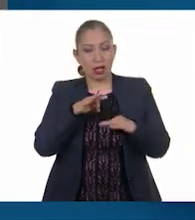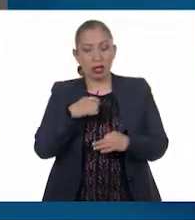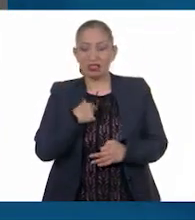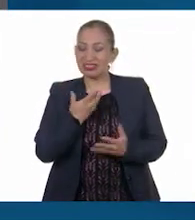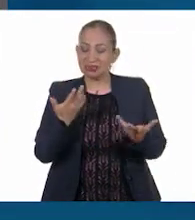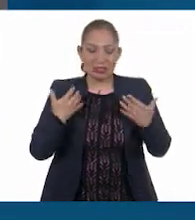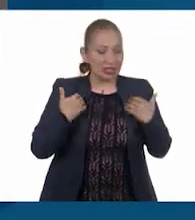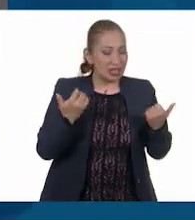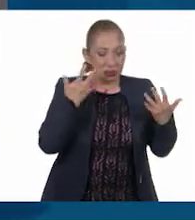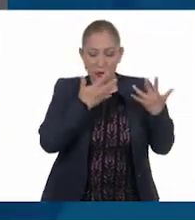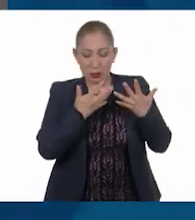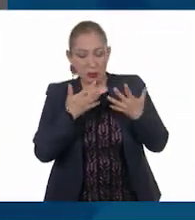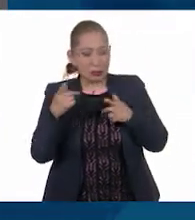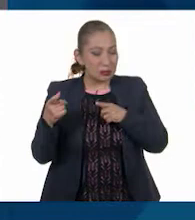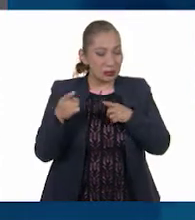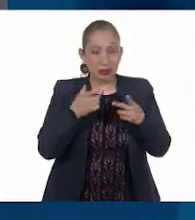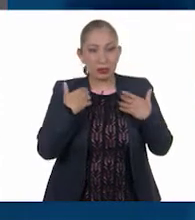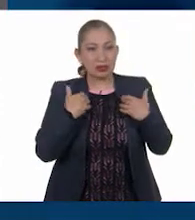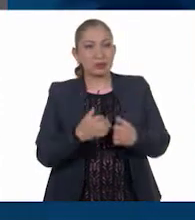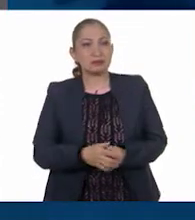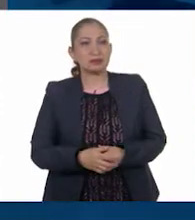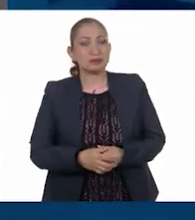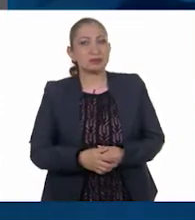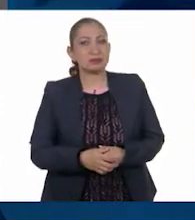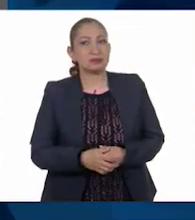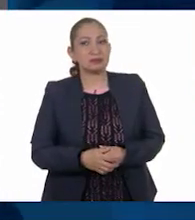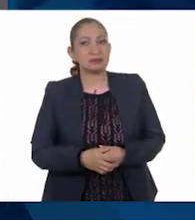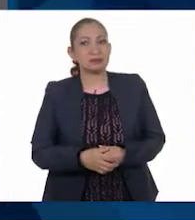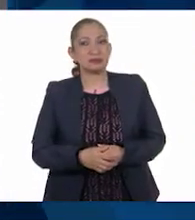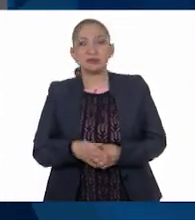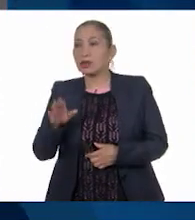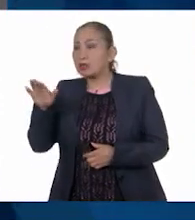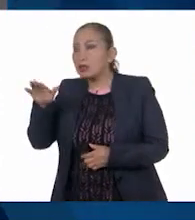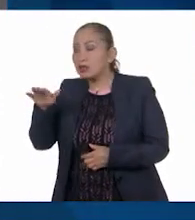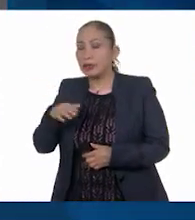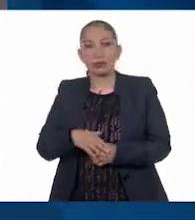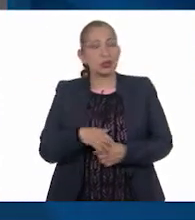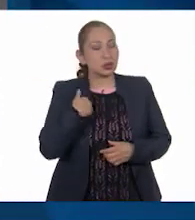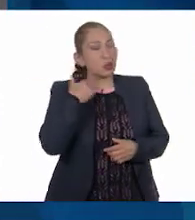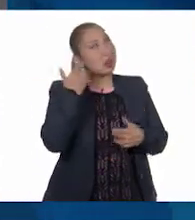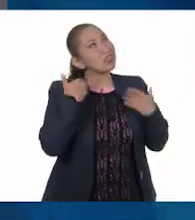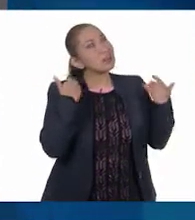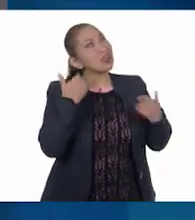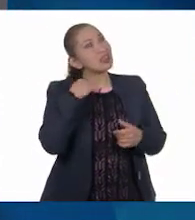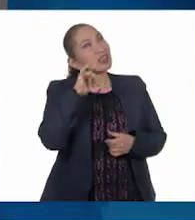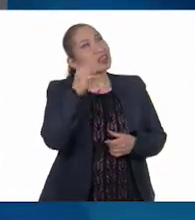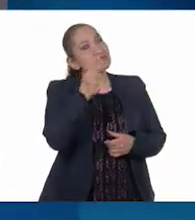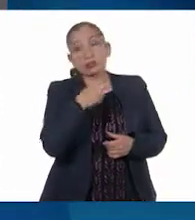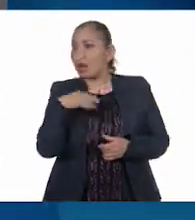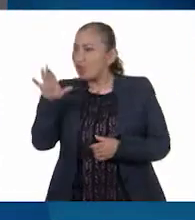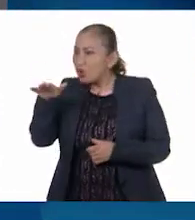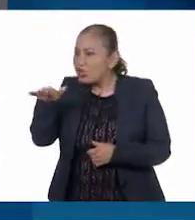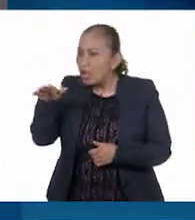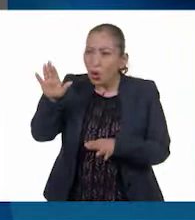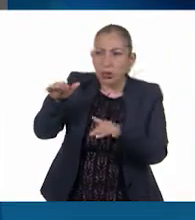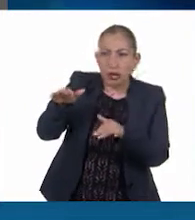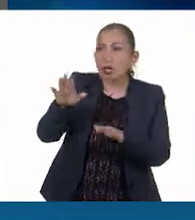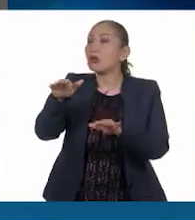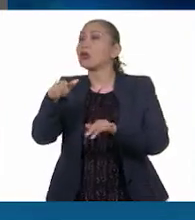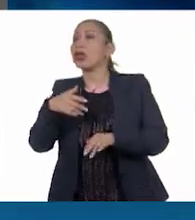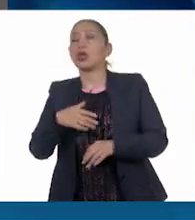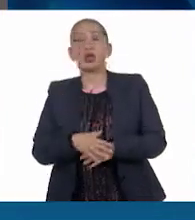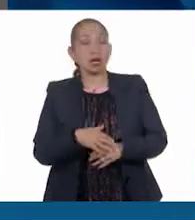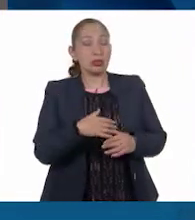la entiendo. Hay temas que no entiendo. ¿Agustín? Pero... ¡Tin! Necesito divertirme. ¡Agustín! ¿Estás ahí? Sí,